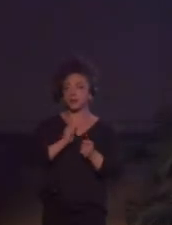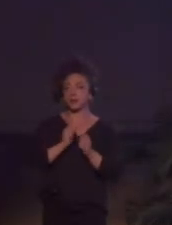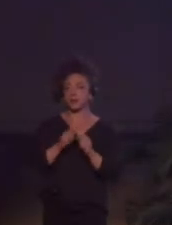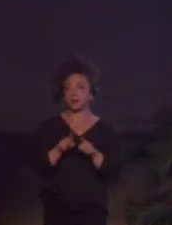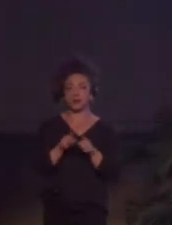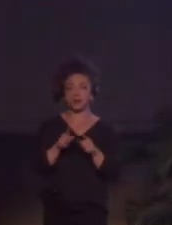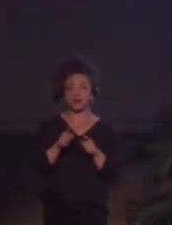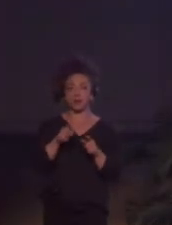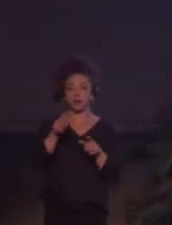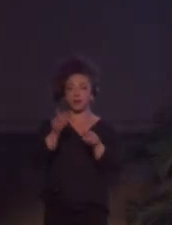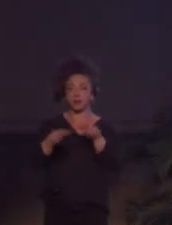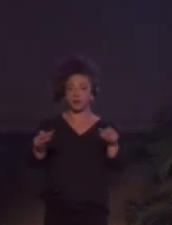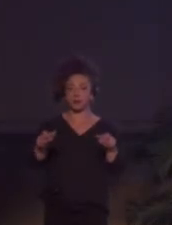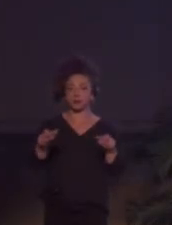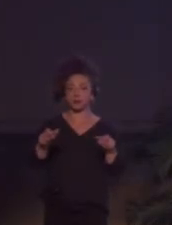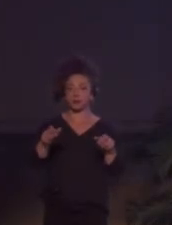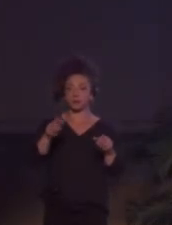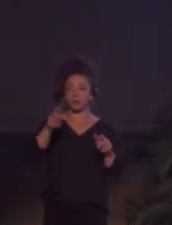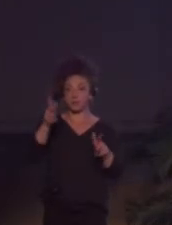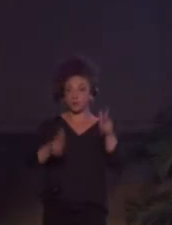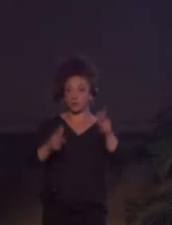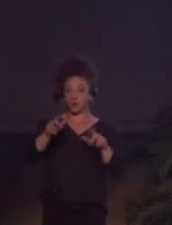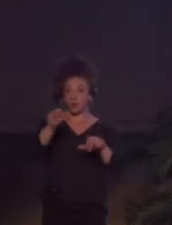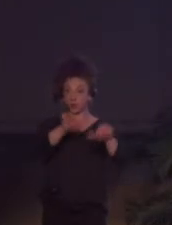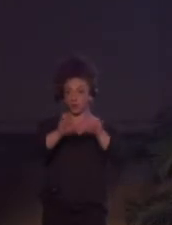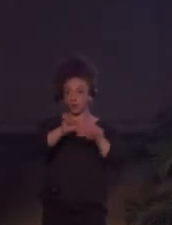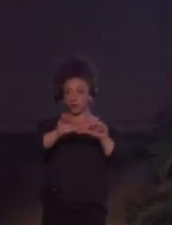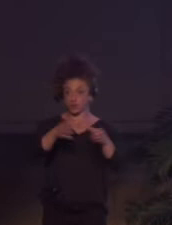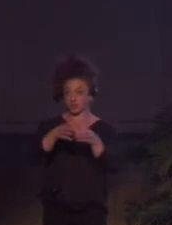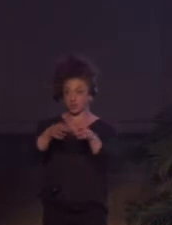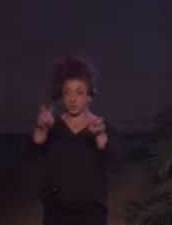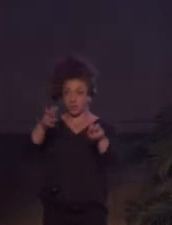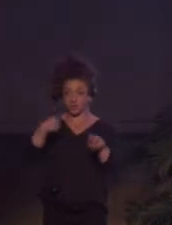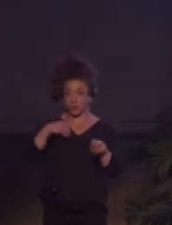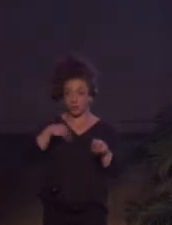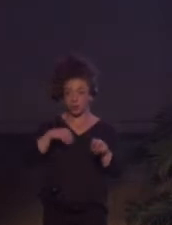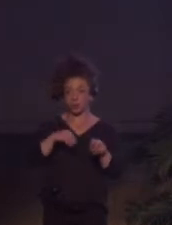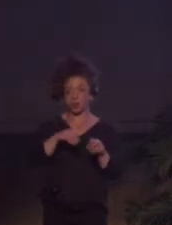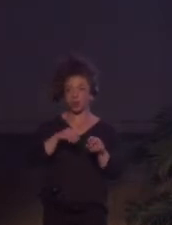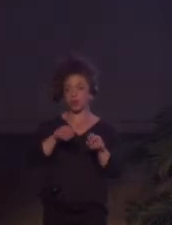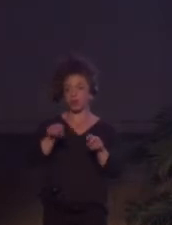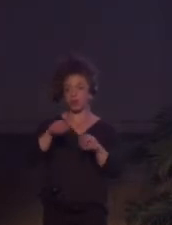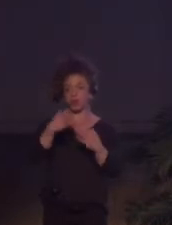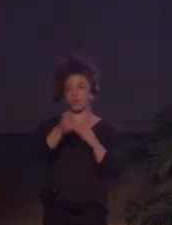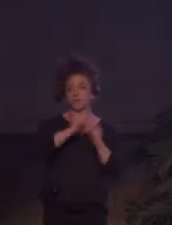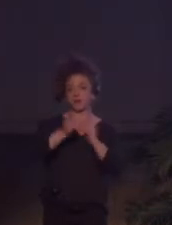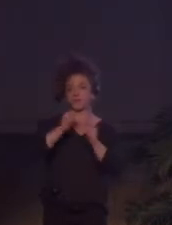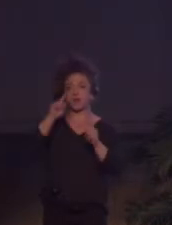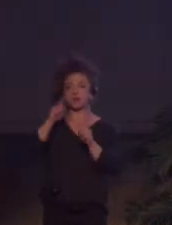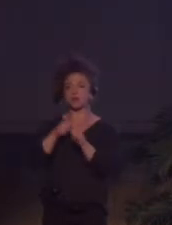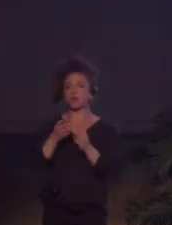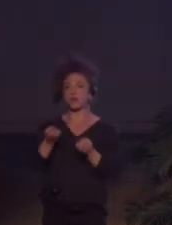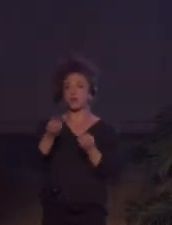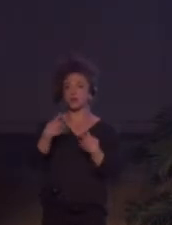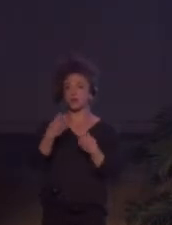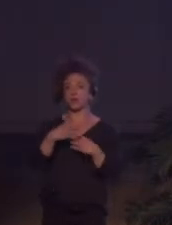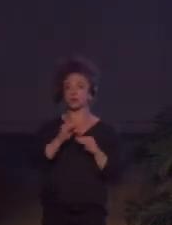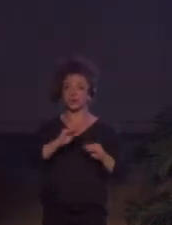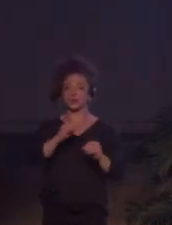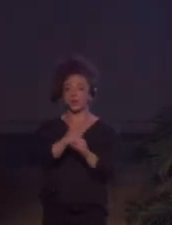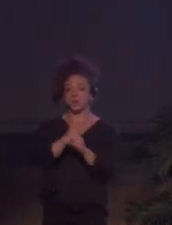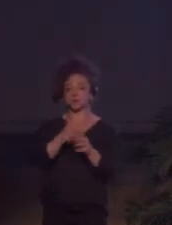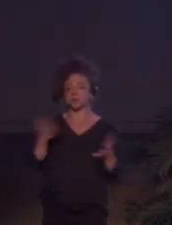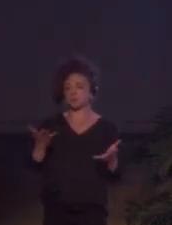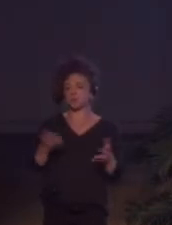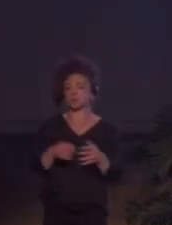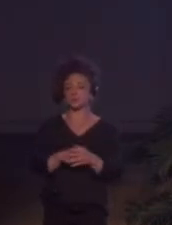pixkat beraien lana kontatzeko edo elkarrizketa hauek dokumentatu genitun. Aurrek urtean kaleratu genuen